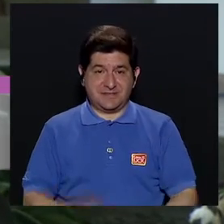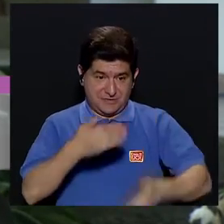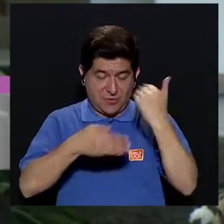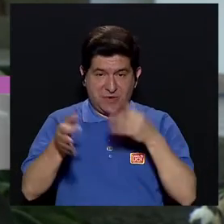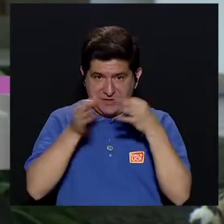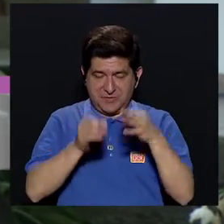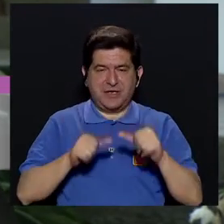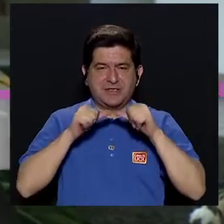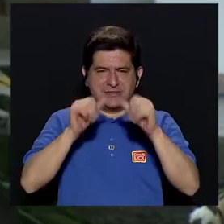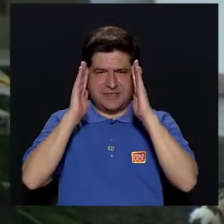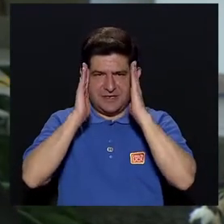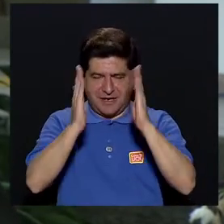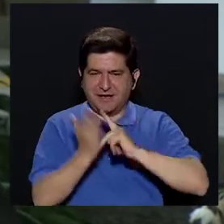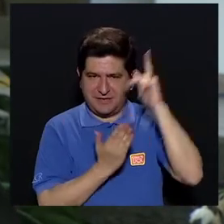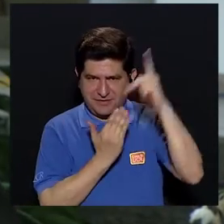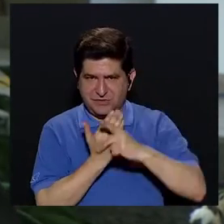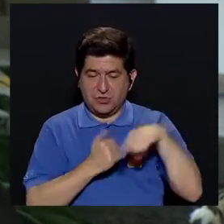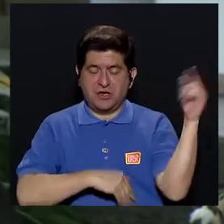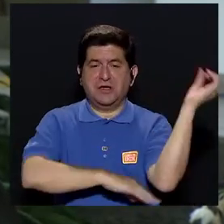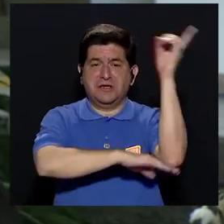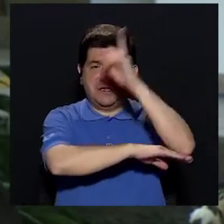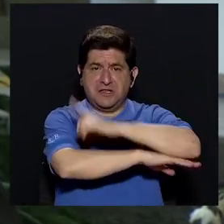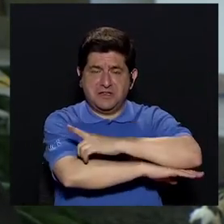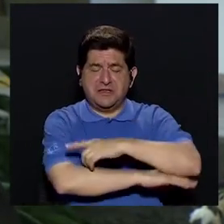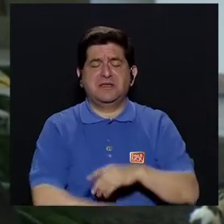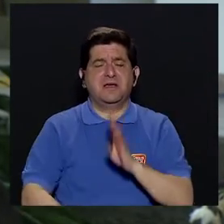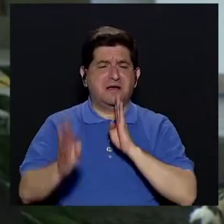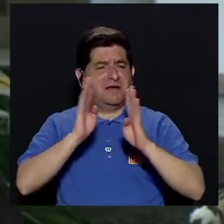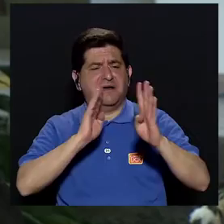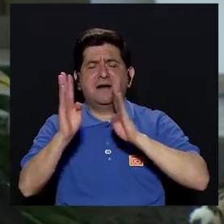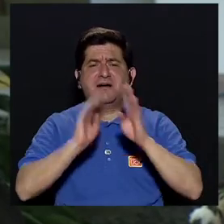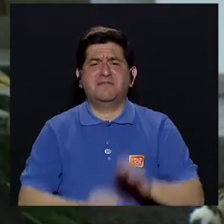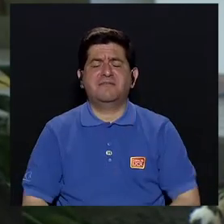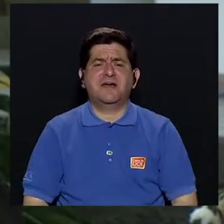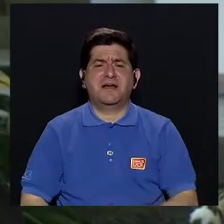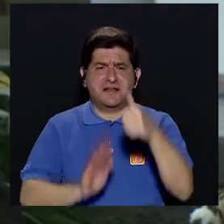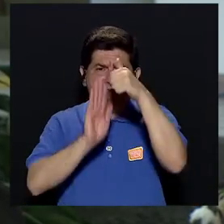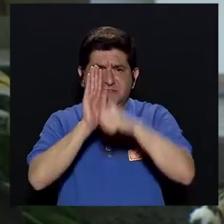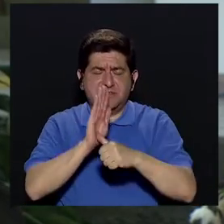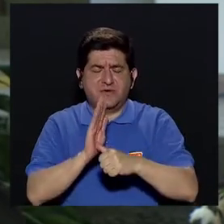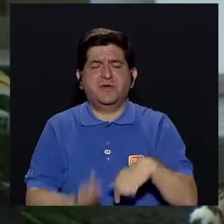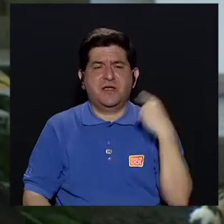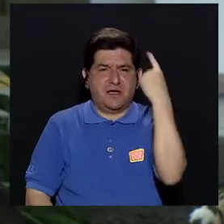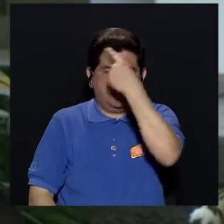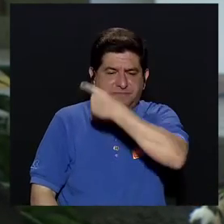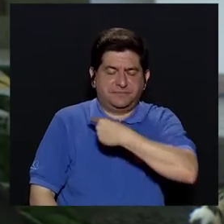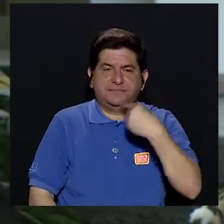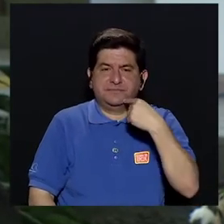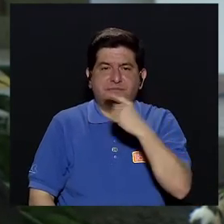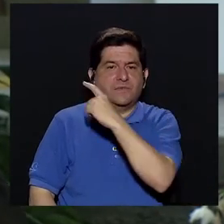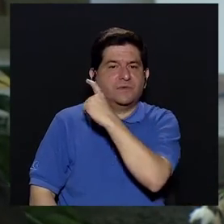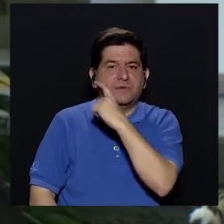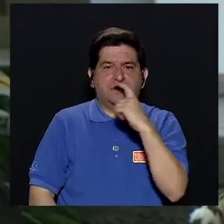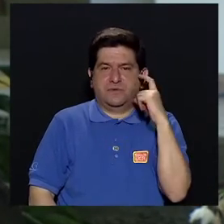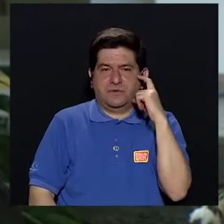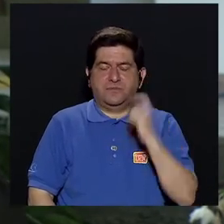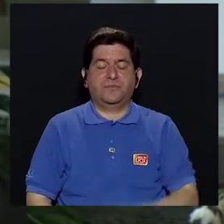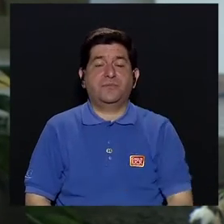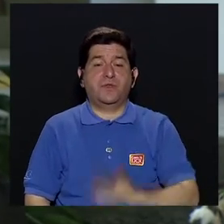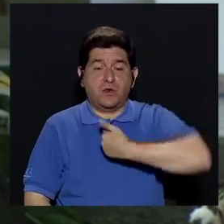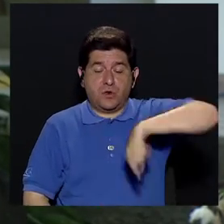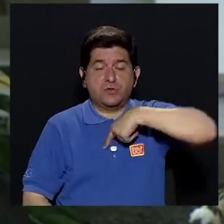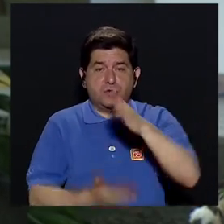dije, por continuar con nosotros. El día de hoy vamos a conversar acerca de la cirugía maxilofacial. Vamos a